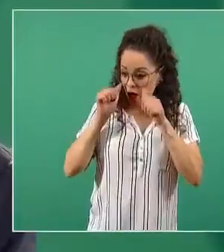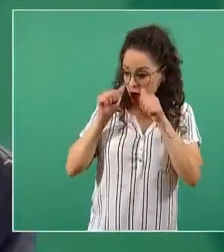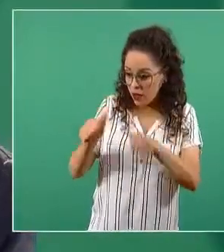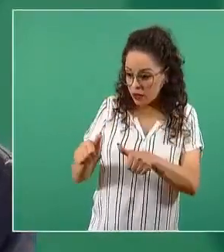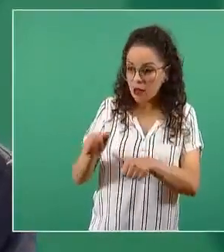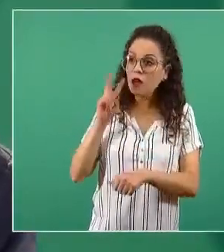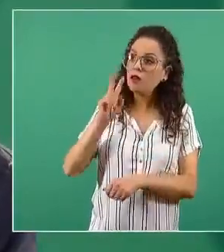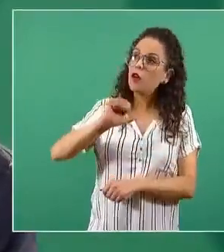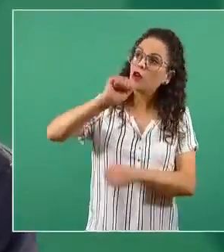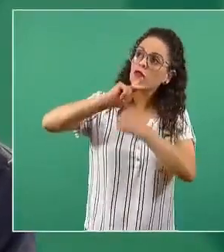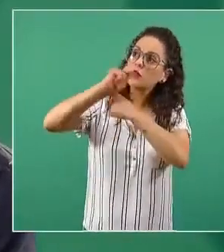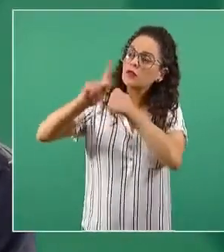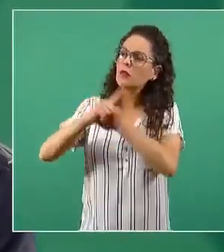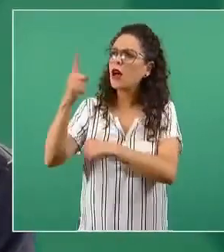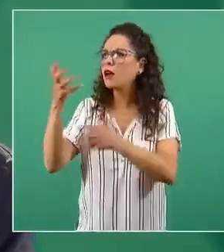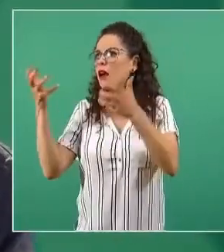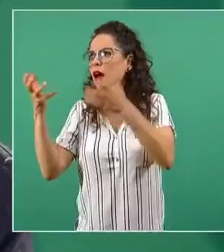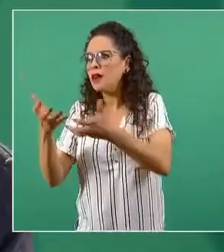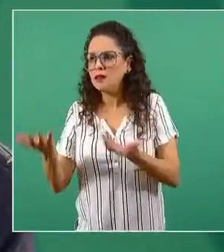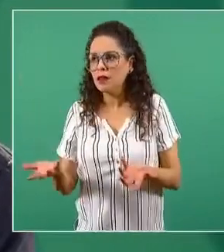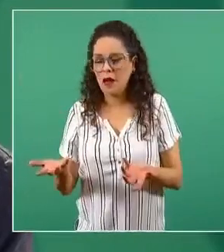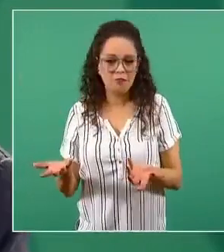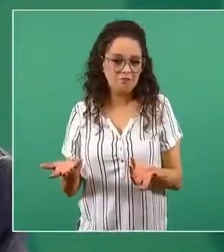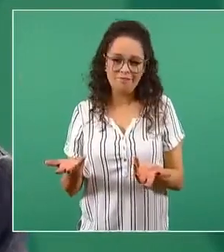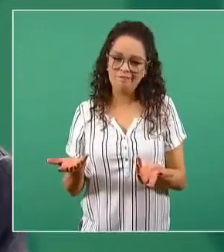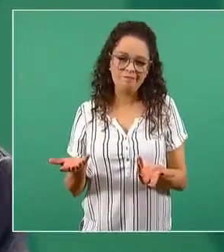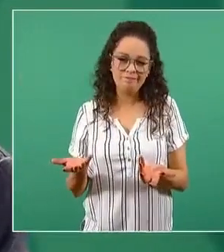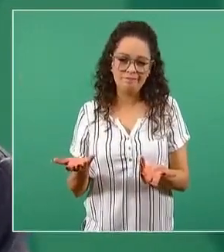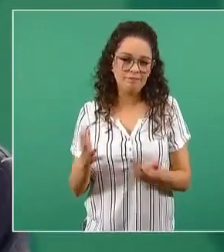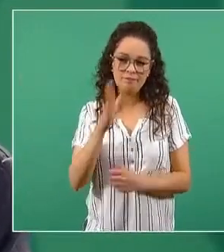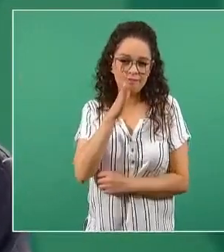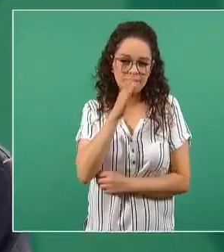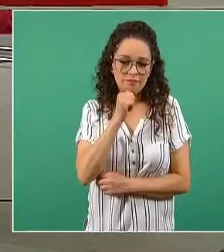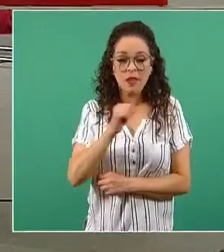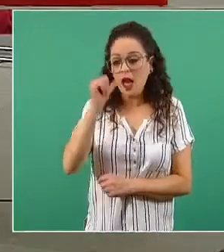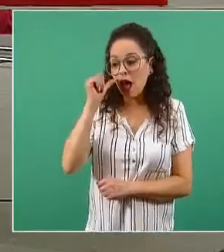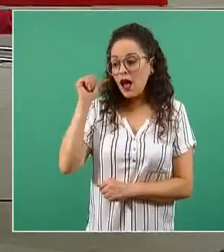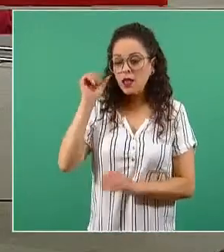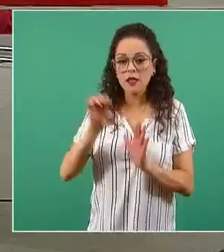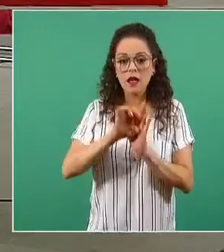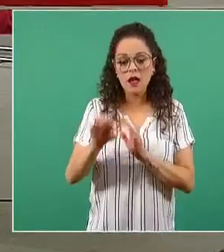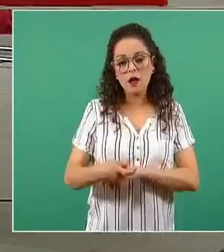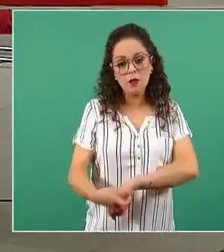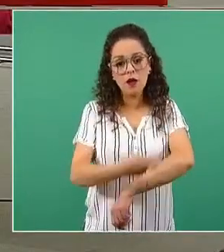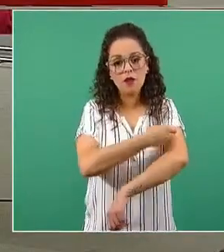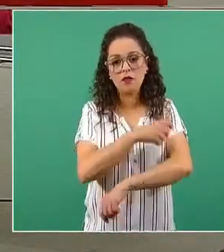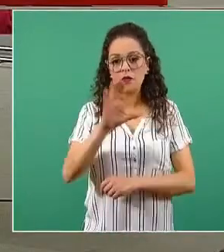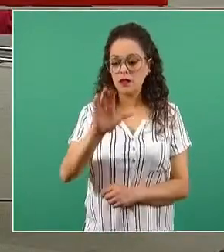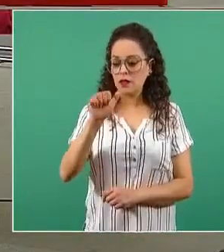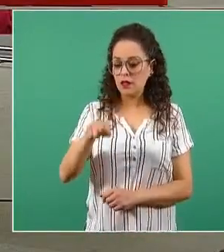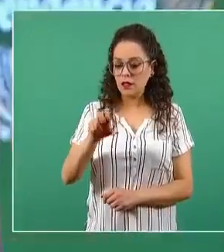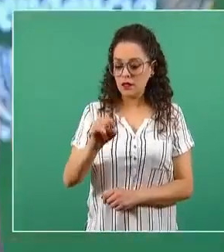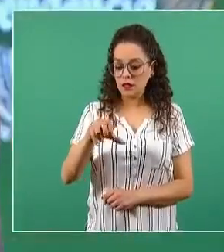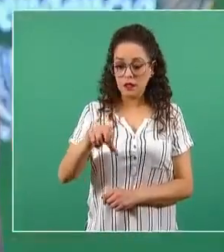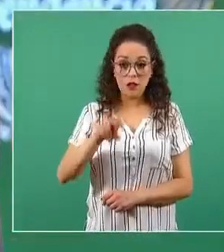en otros países. Ayer poníamos el ejemplo de la vacuna CanSino y